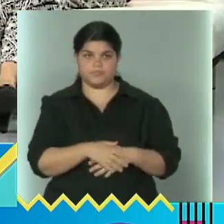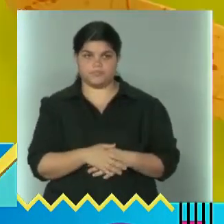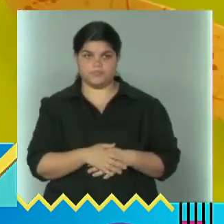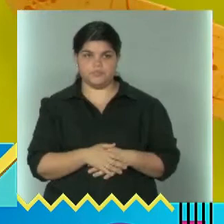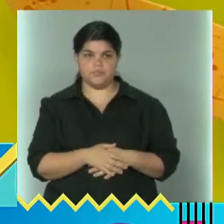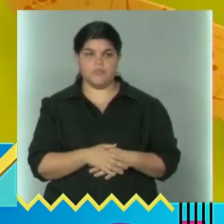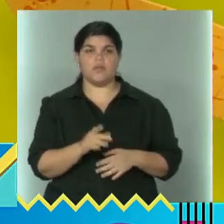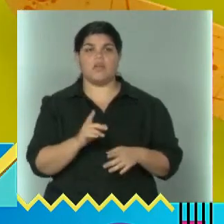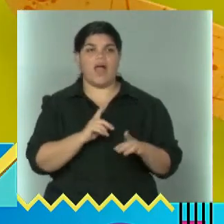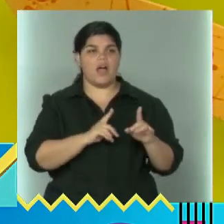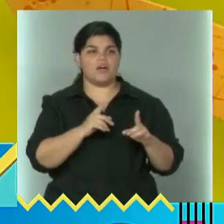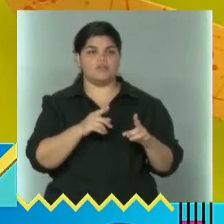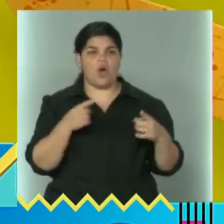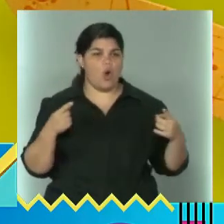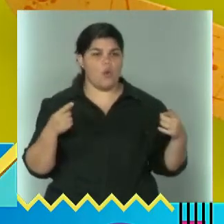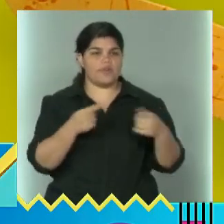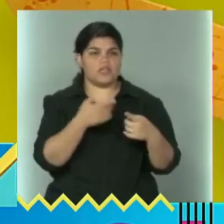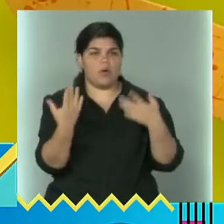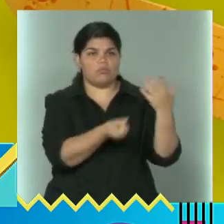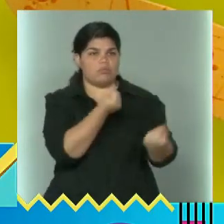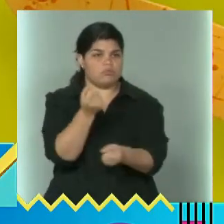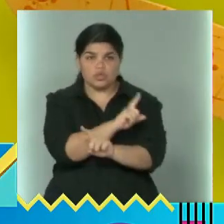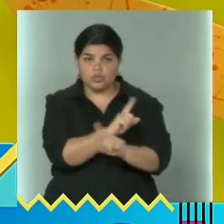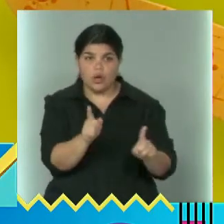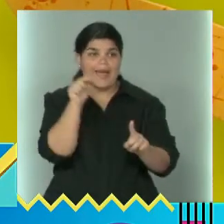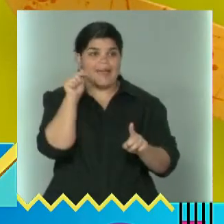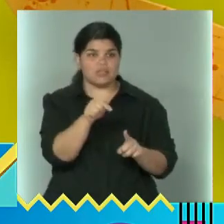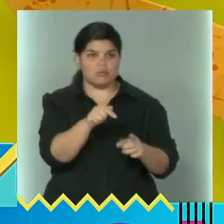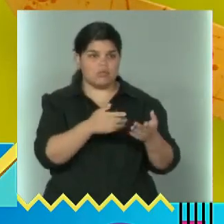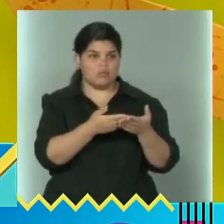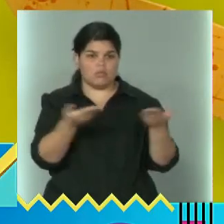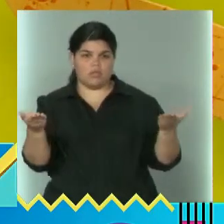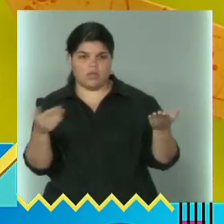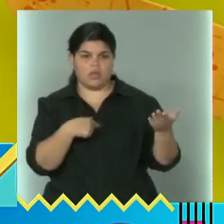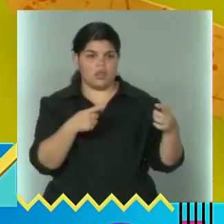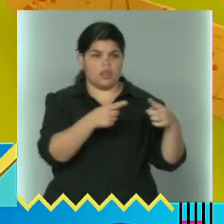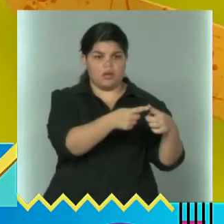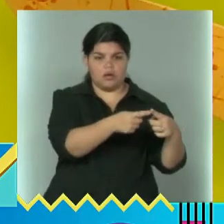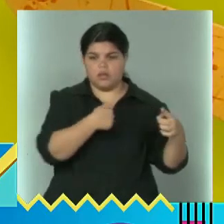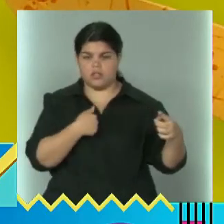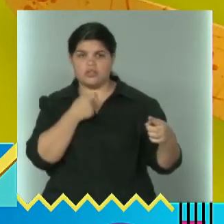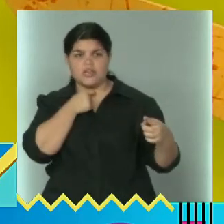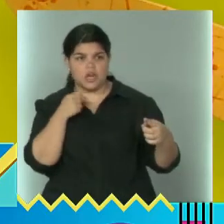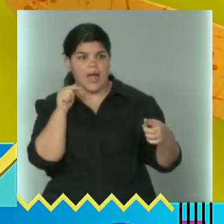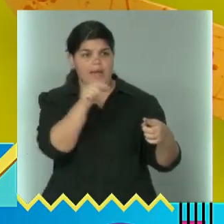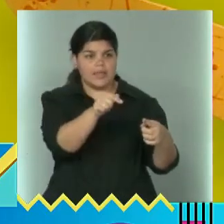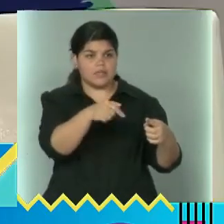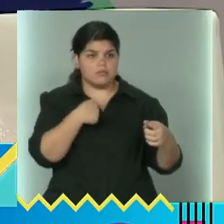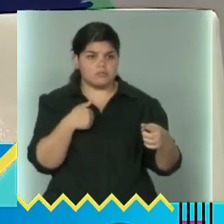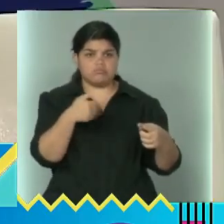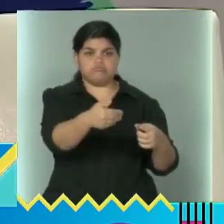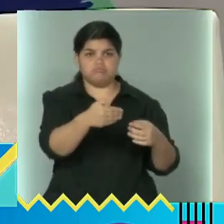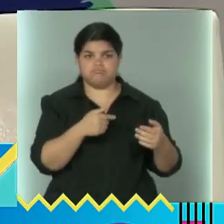unos resultados que no se están consiguiendo. Entonces hay una brecha, evidentemente, de donde estoy a donde quiero estar, como bien decía